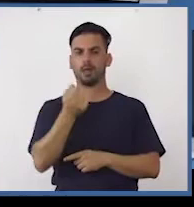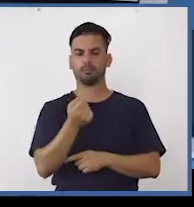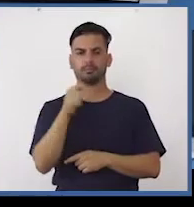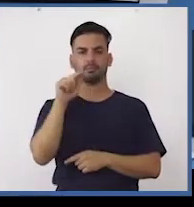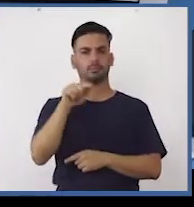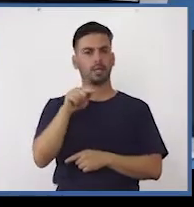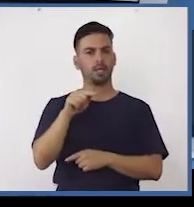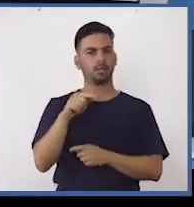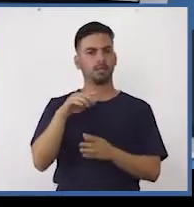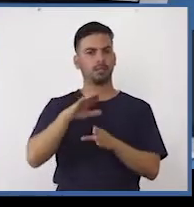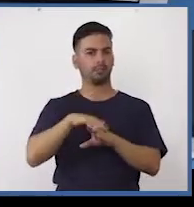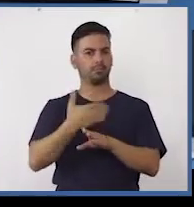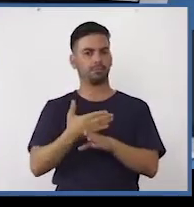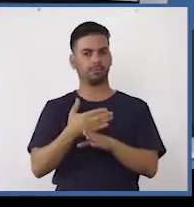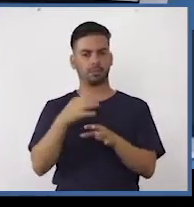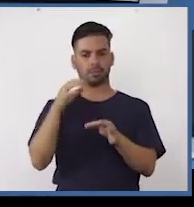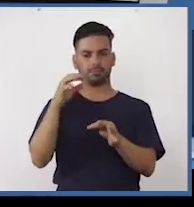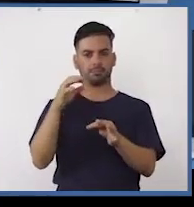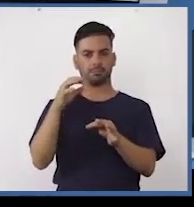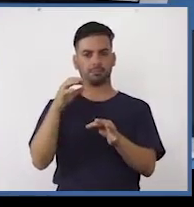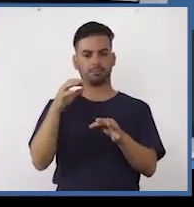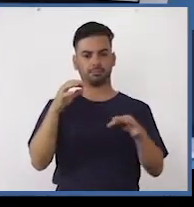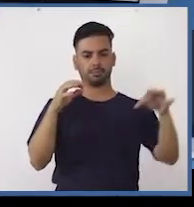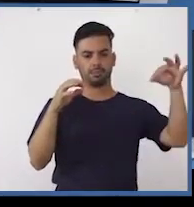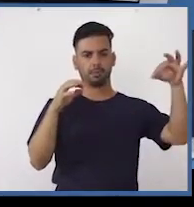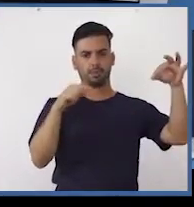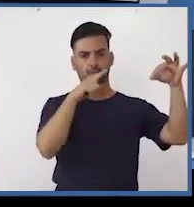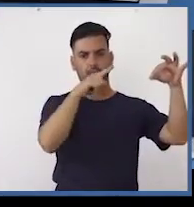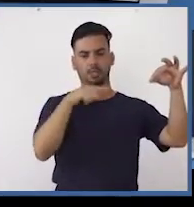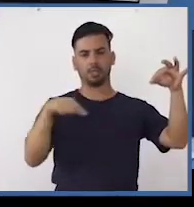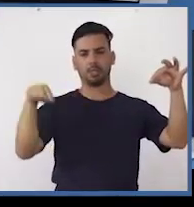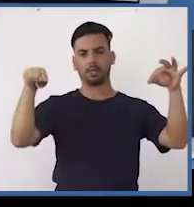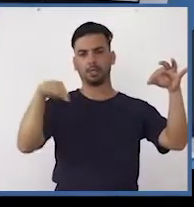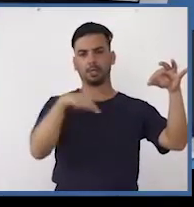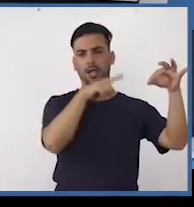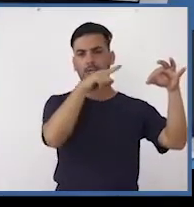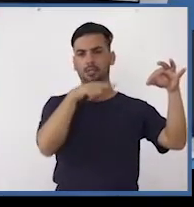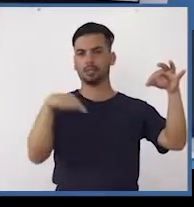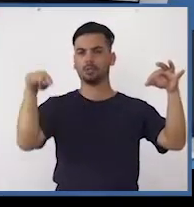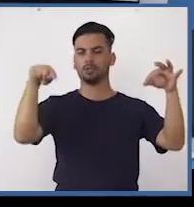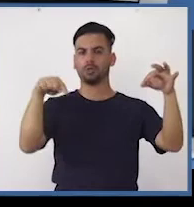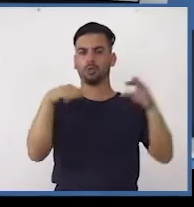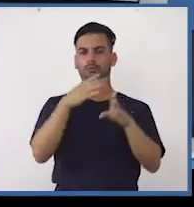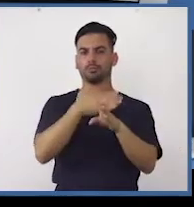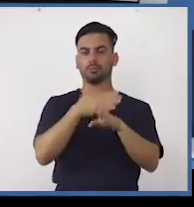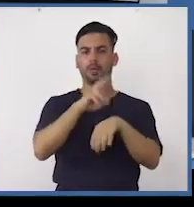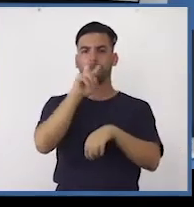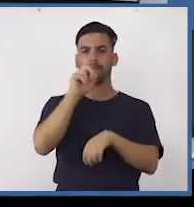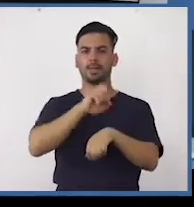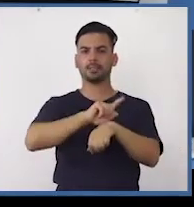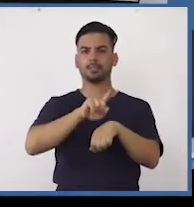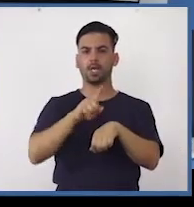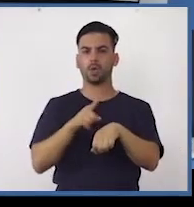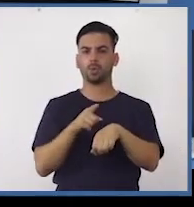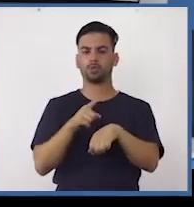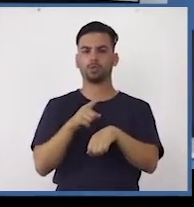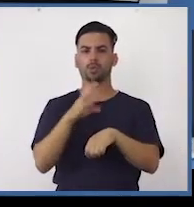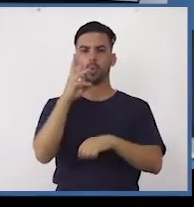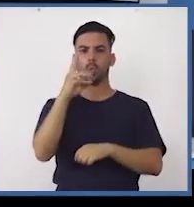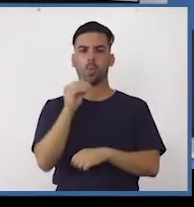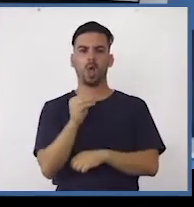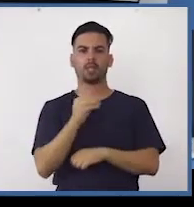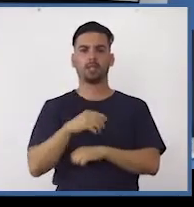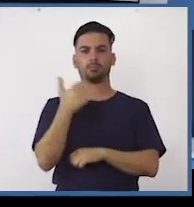a seguir diciendo que realizó en un término determinado de 20 segundos, realizó ¿cuántas